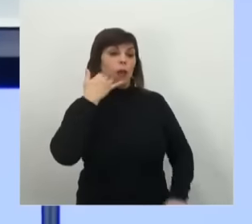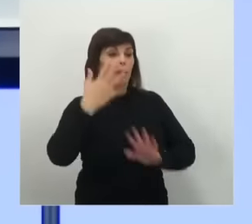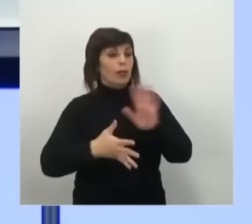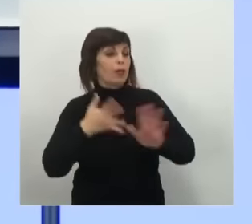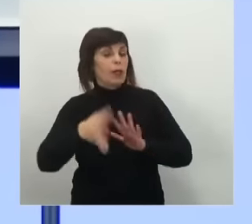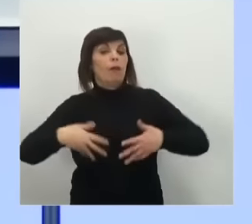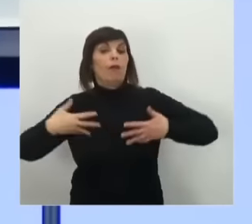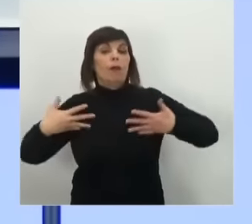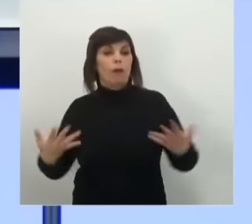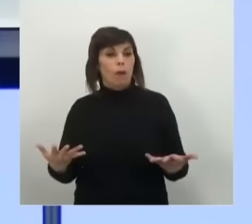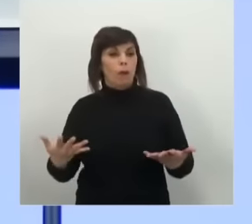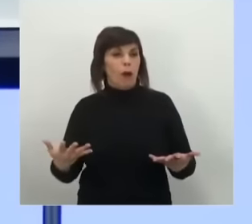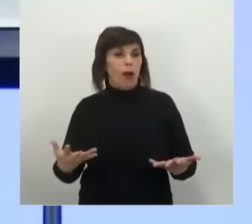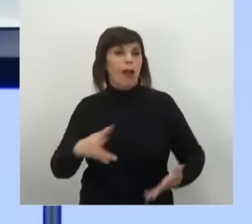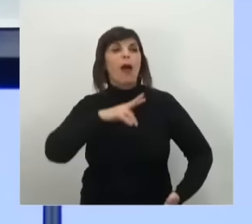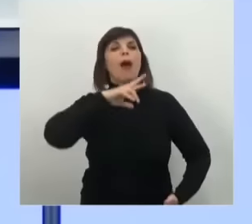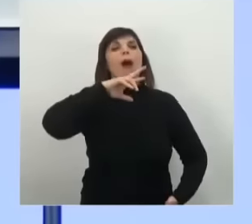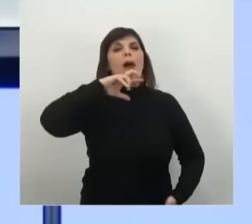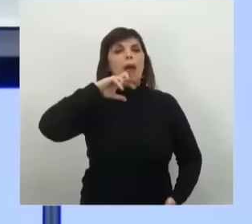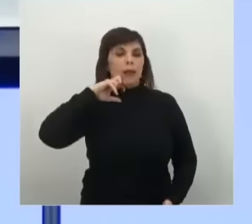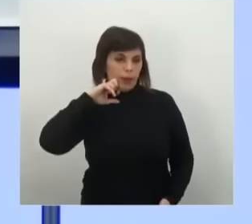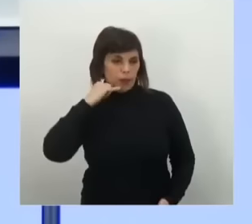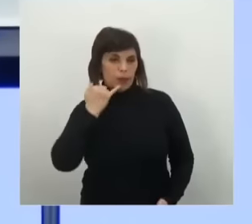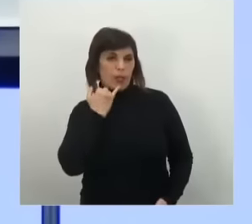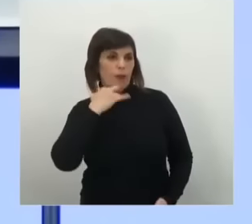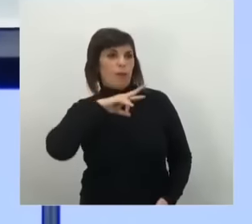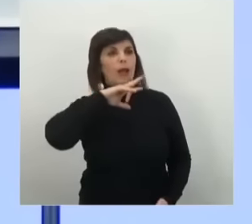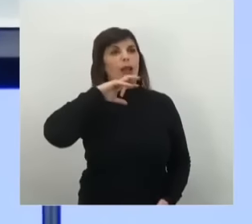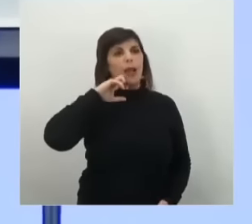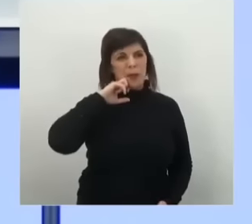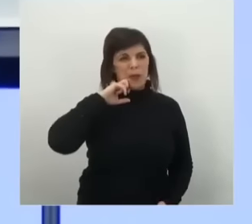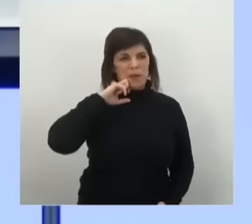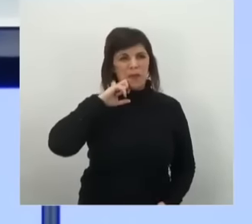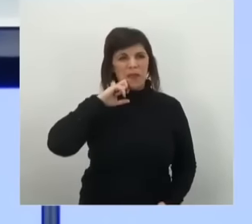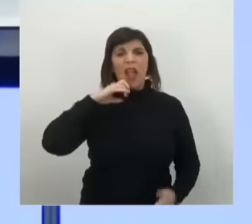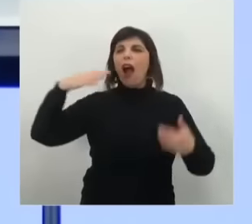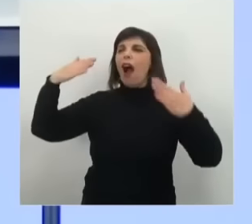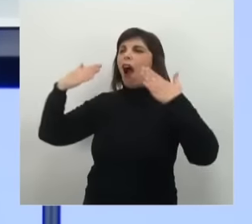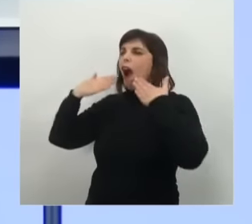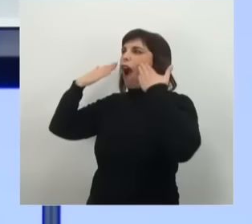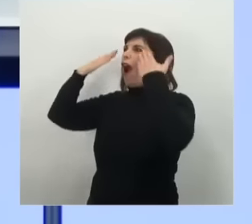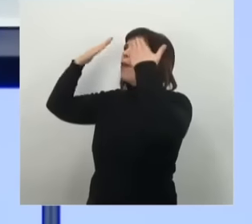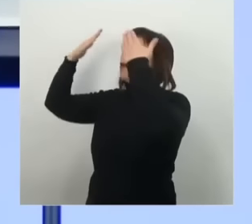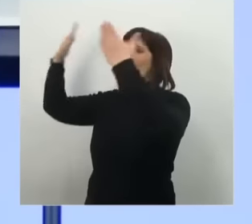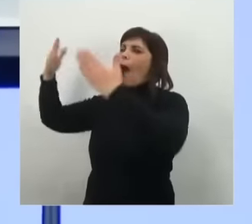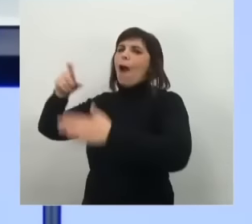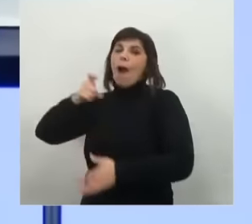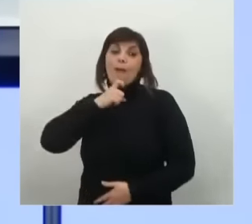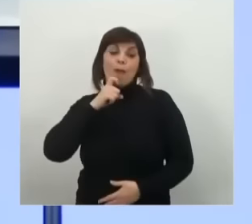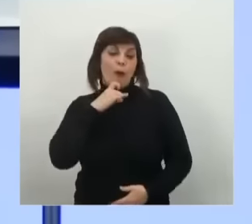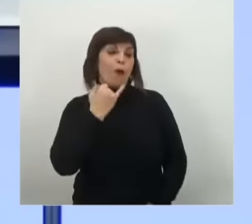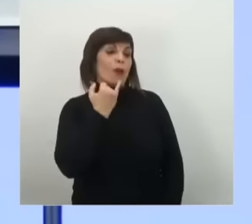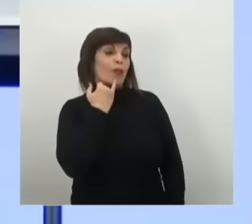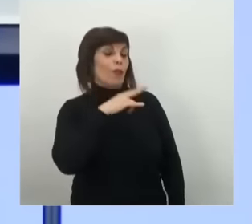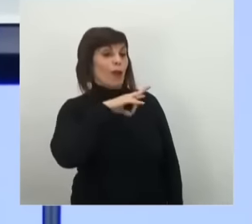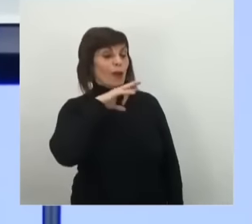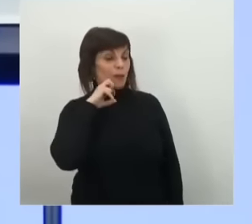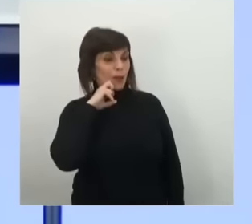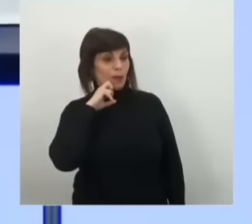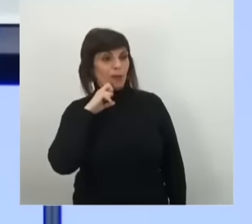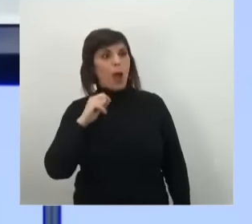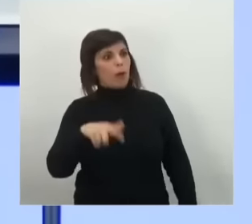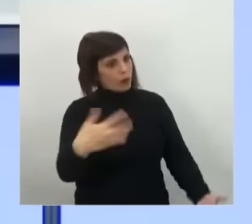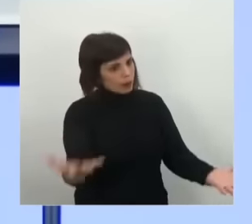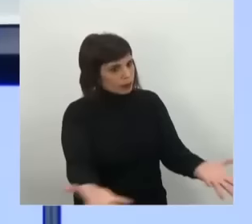a perder la oportunidad de adorarle el señor juntamente con todos aquellos que ya le están adorando el lenguaje Así que yo le animo a que no se pierda